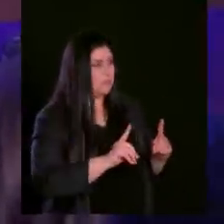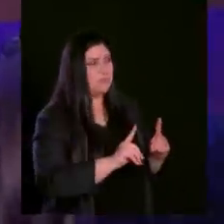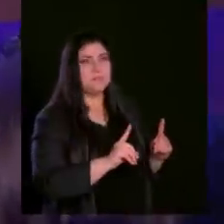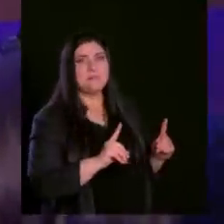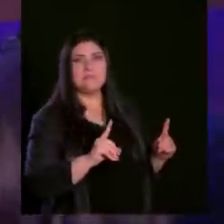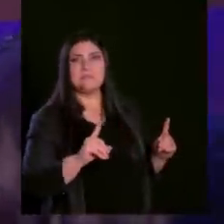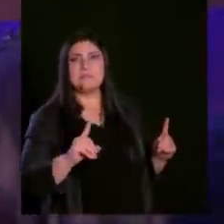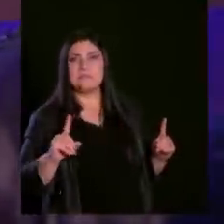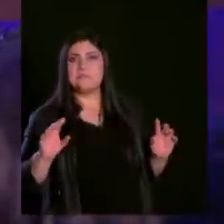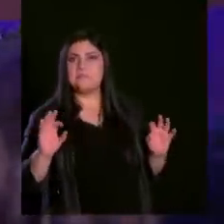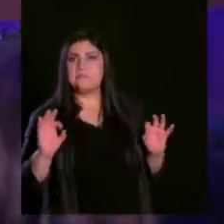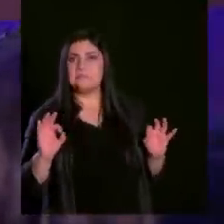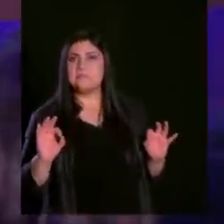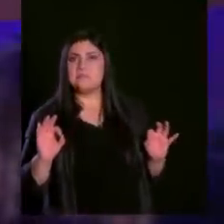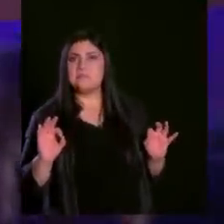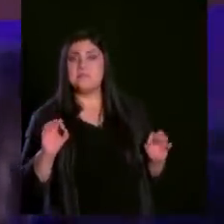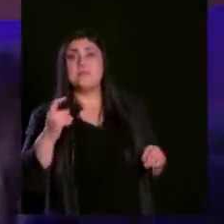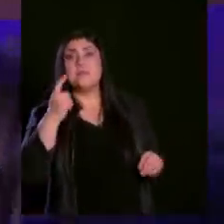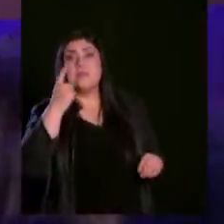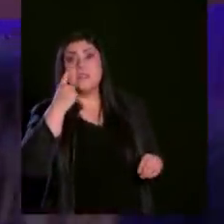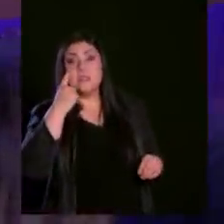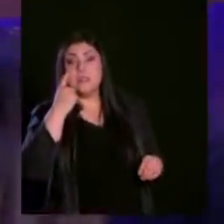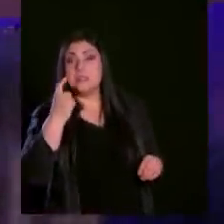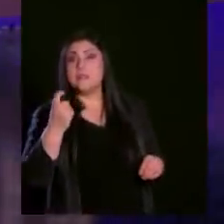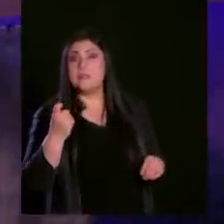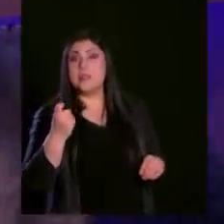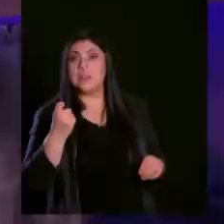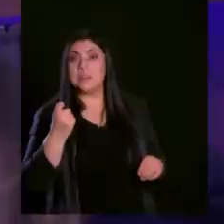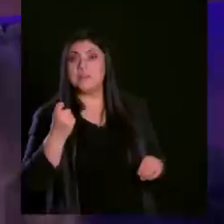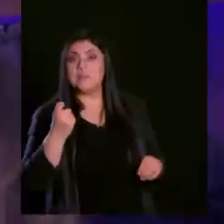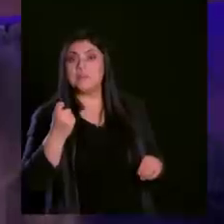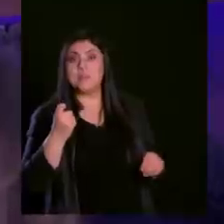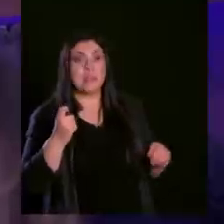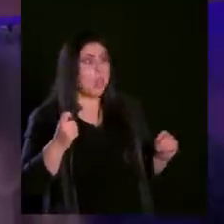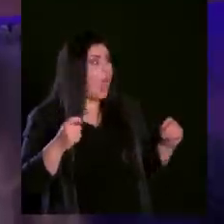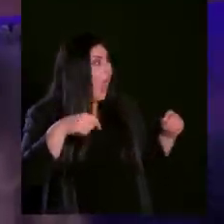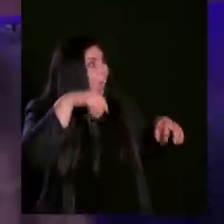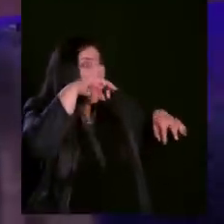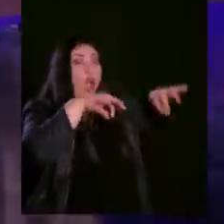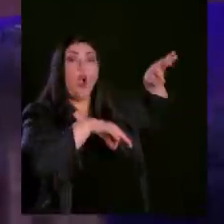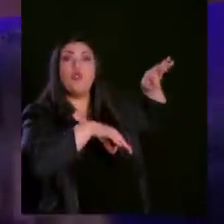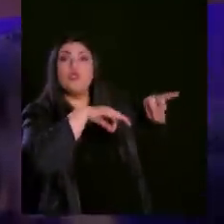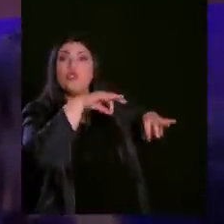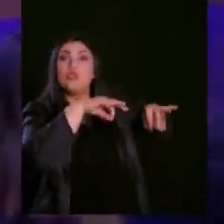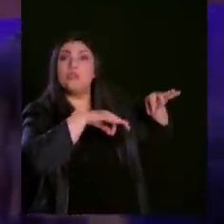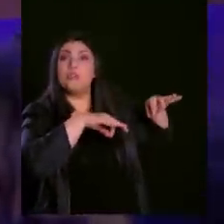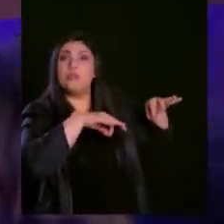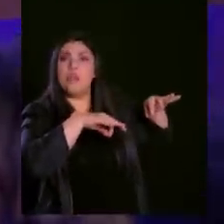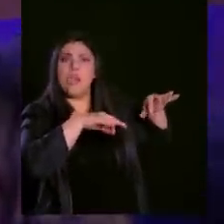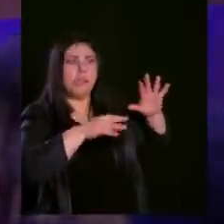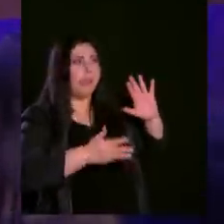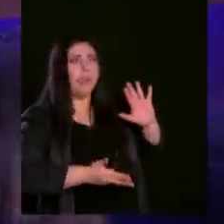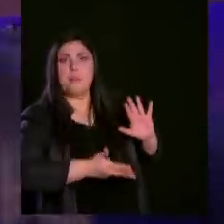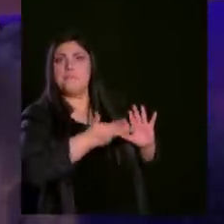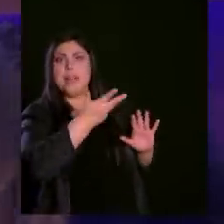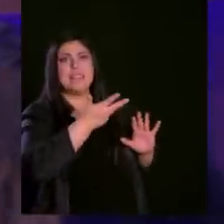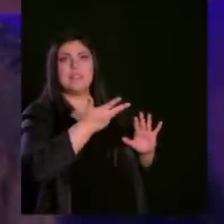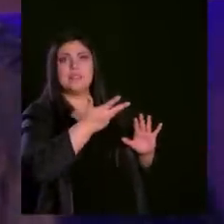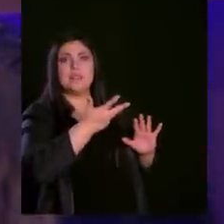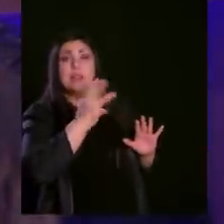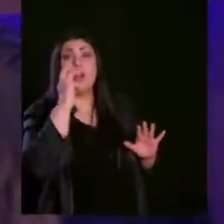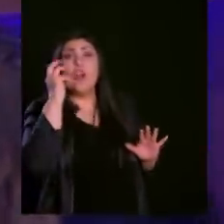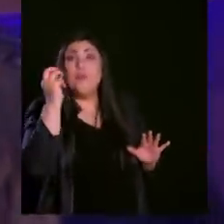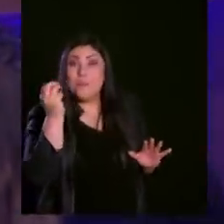ahora la gente que pudo haber defraudado saqueo está recibiendo lo que es justo pero no Solo lo que es justo sino todavía